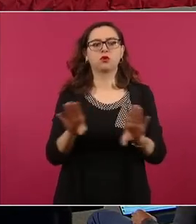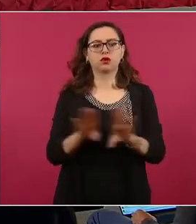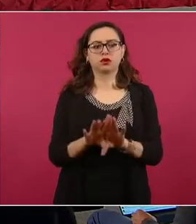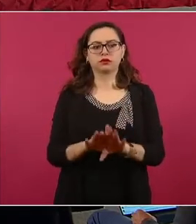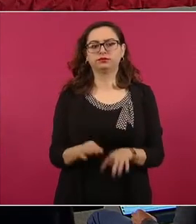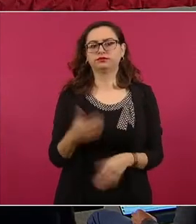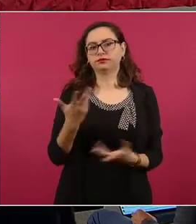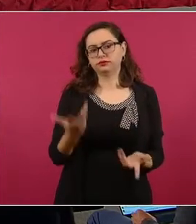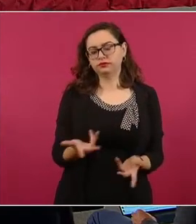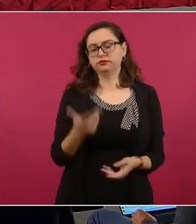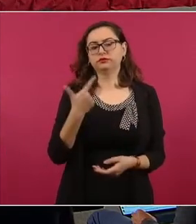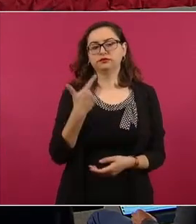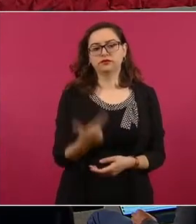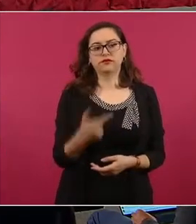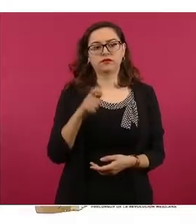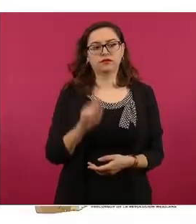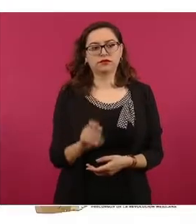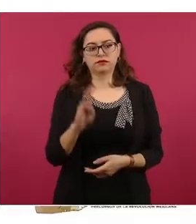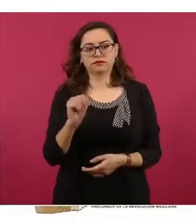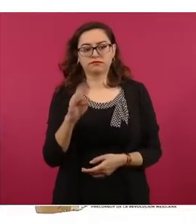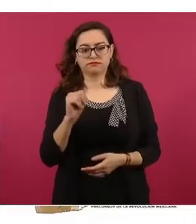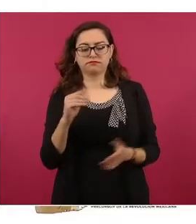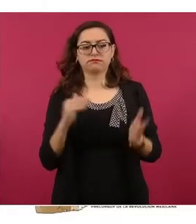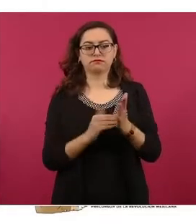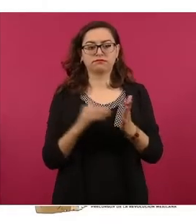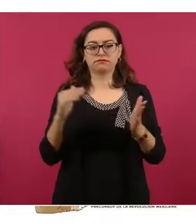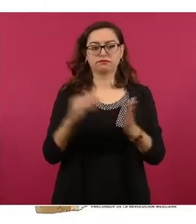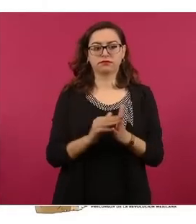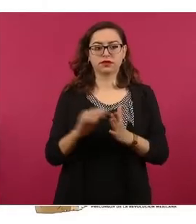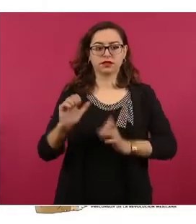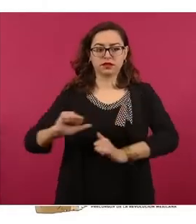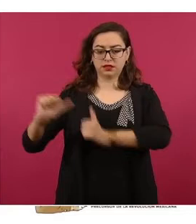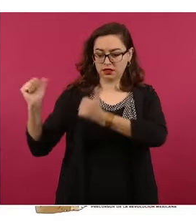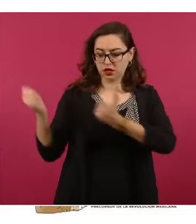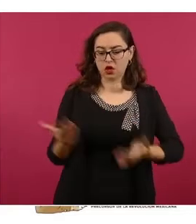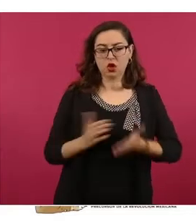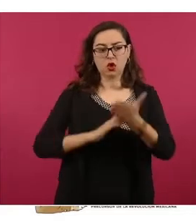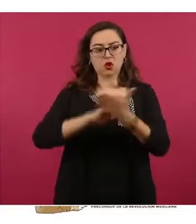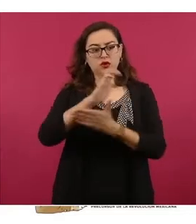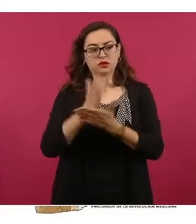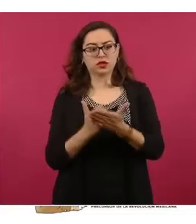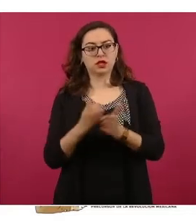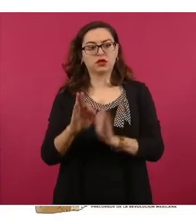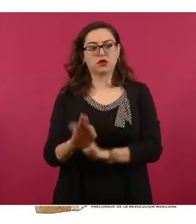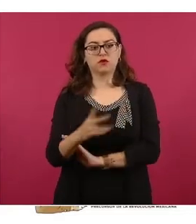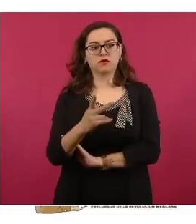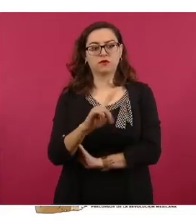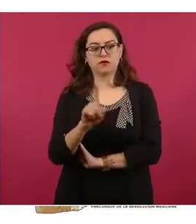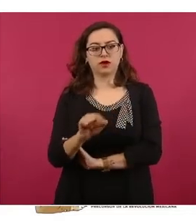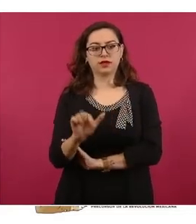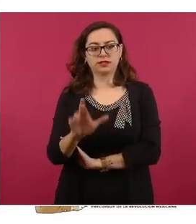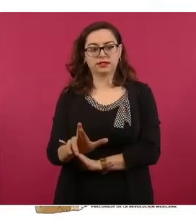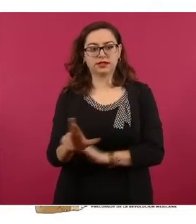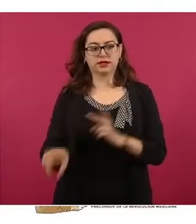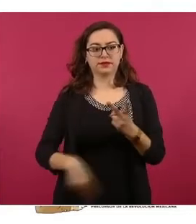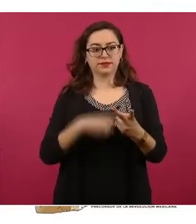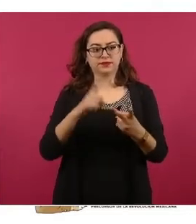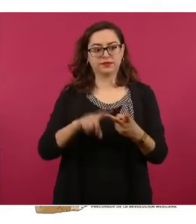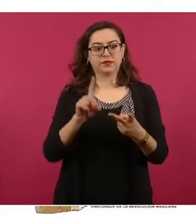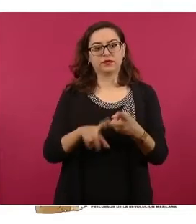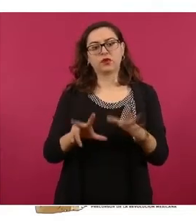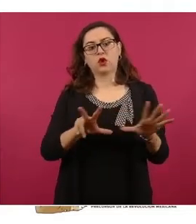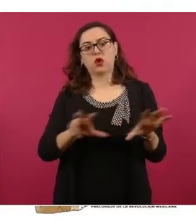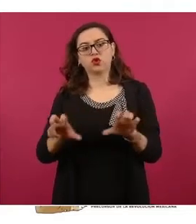7.9 millones de dosis, casi los 8 millones provenientes del contrato directo que se hizo con Pfizer, 800.000 de